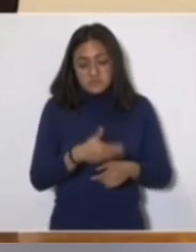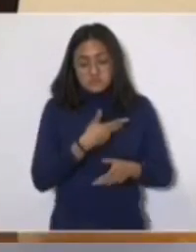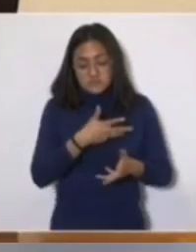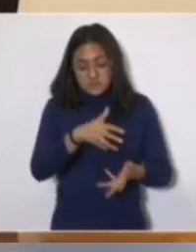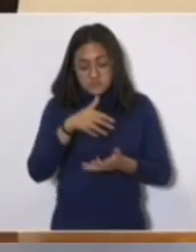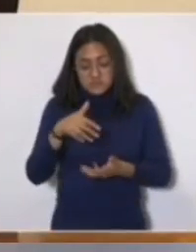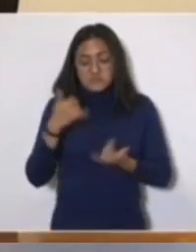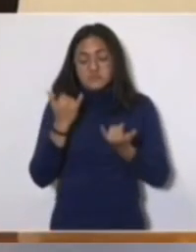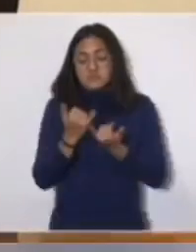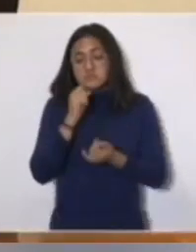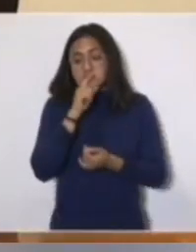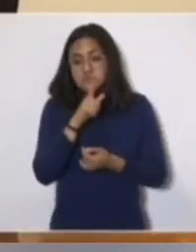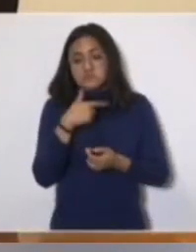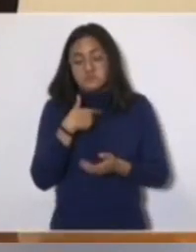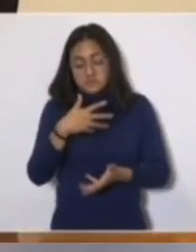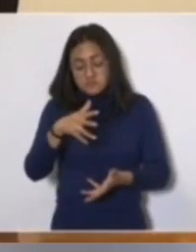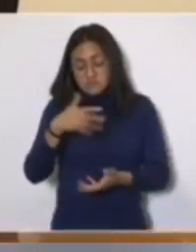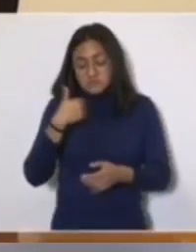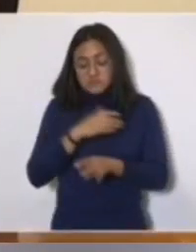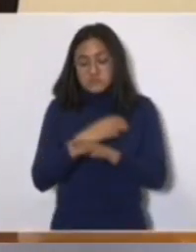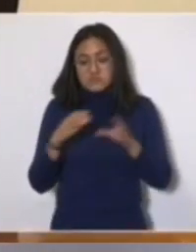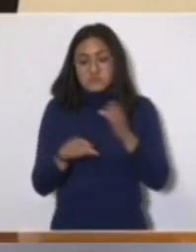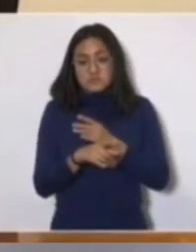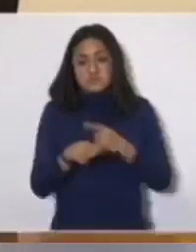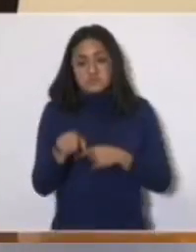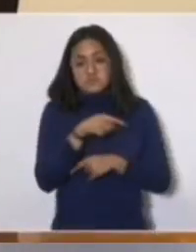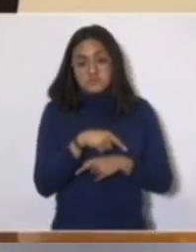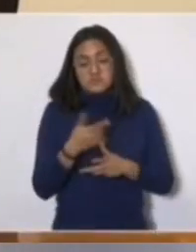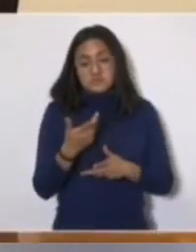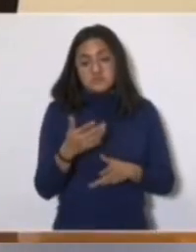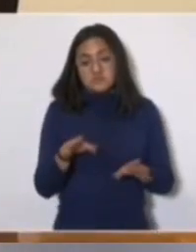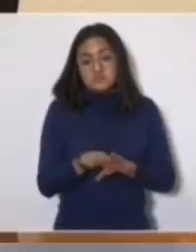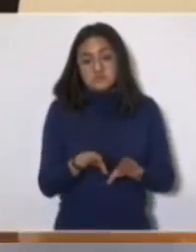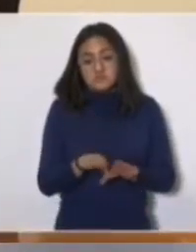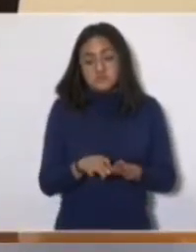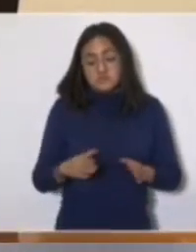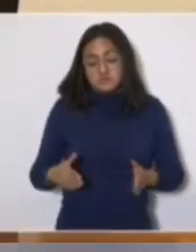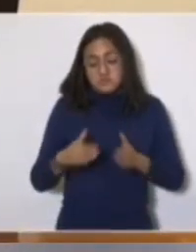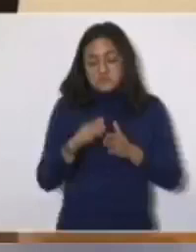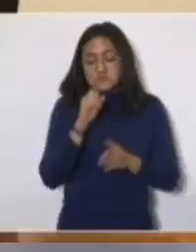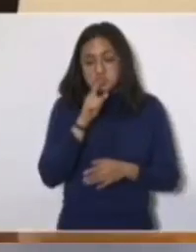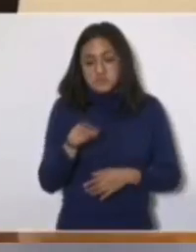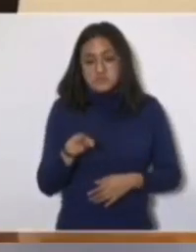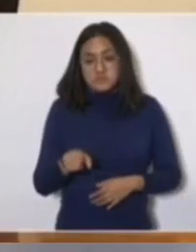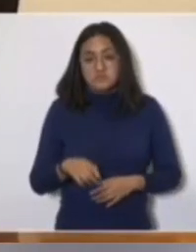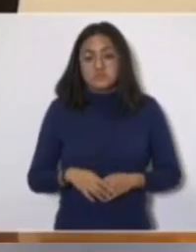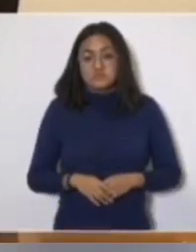decenas de comercios en la cuchilla